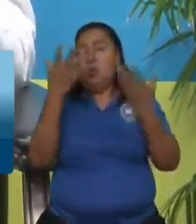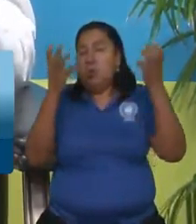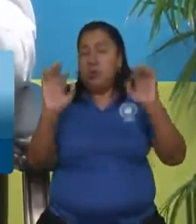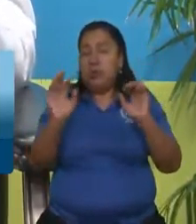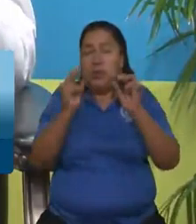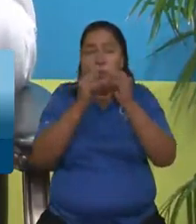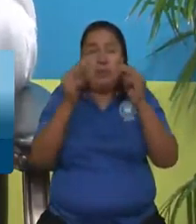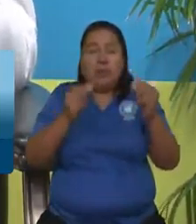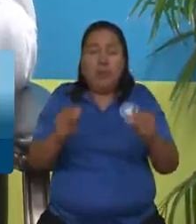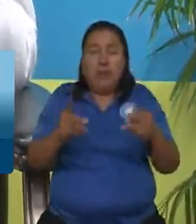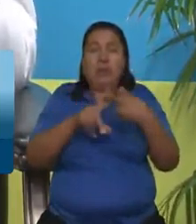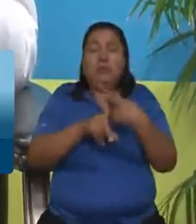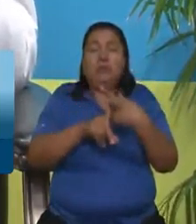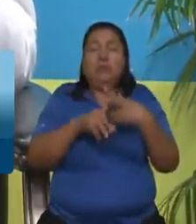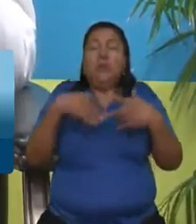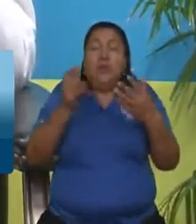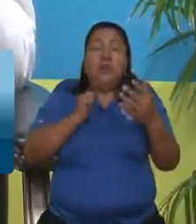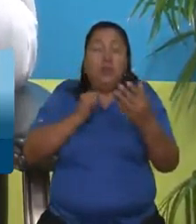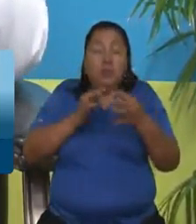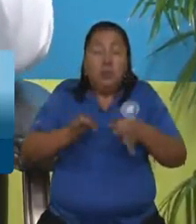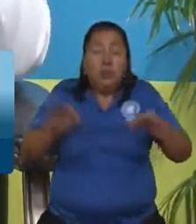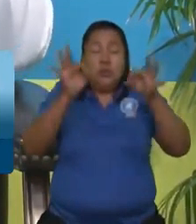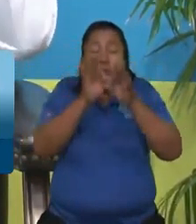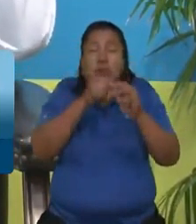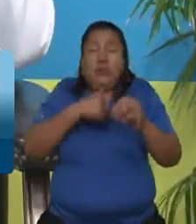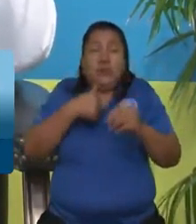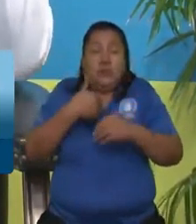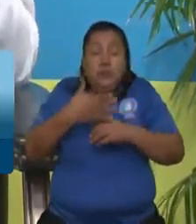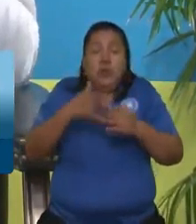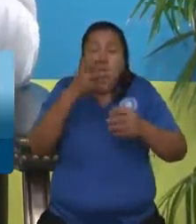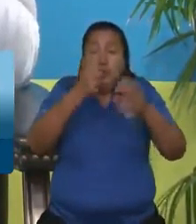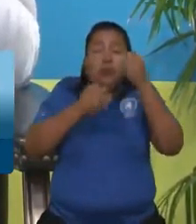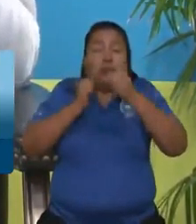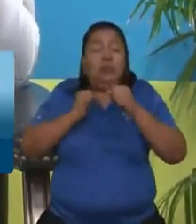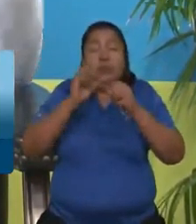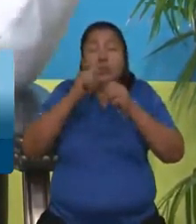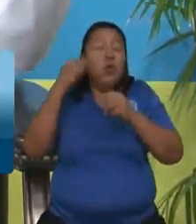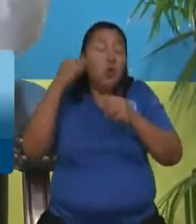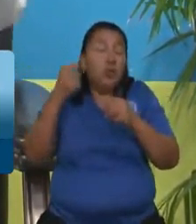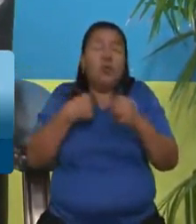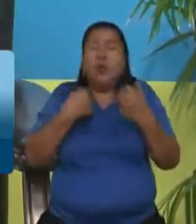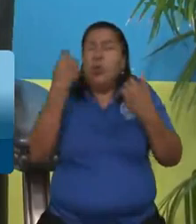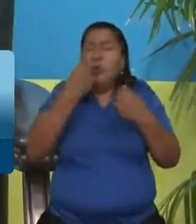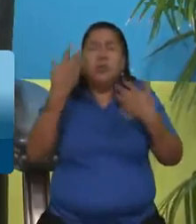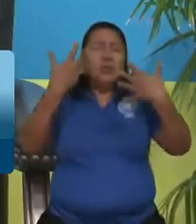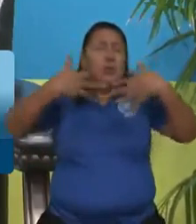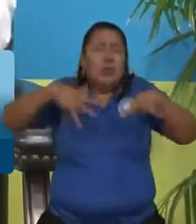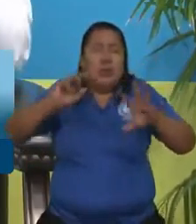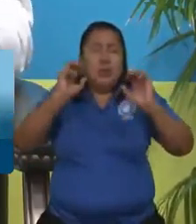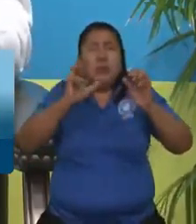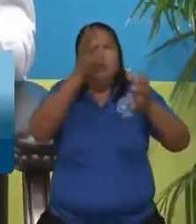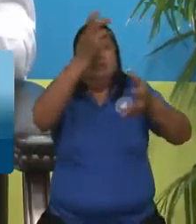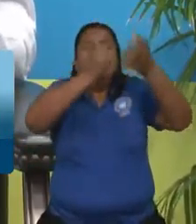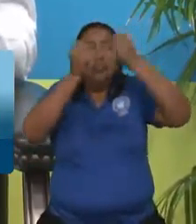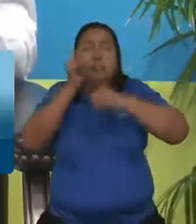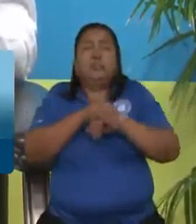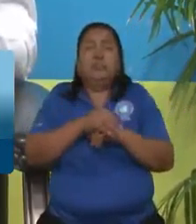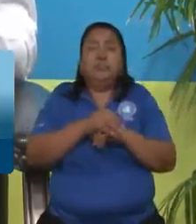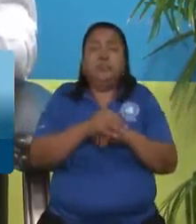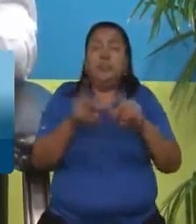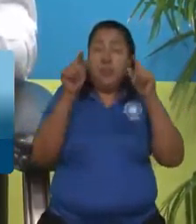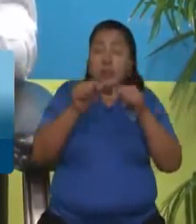con, por decir algo, con astillas de madera. Sí. Han llegado con algodones adentro del